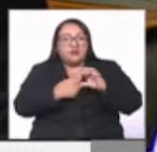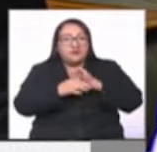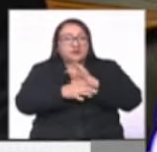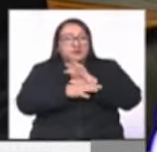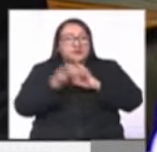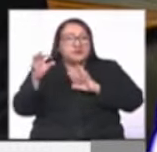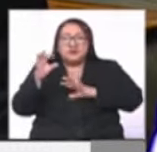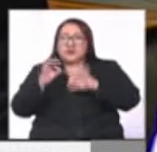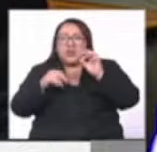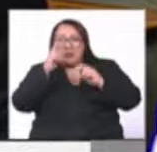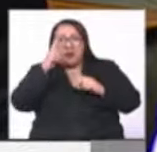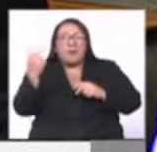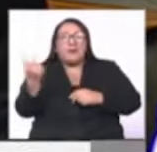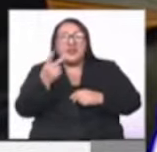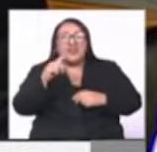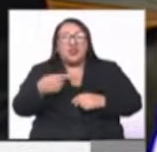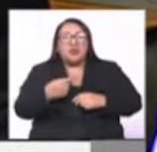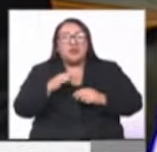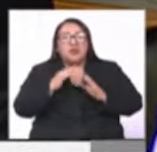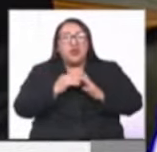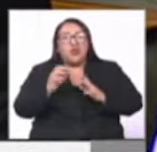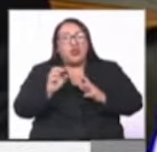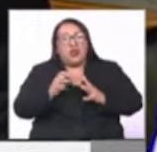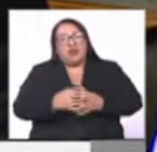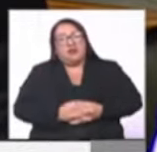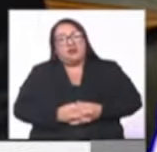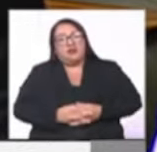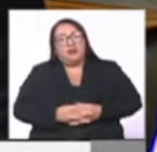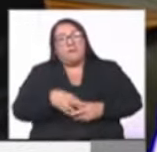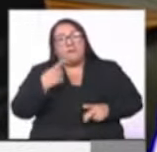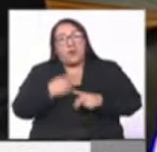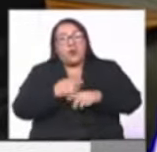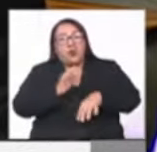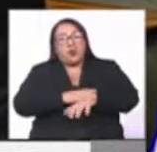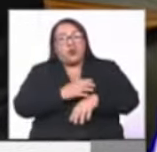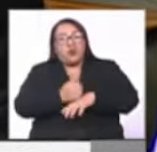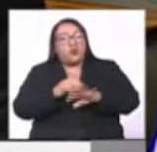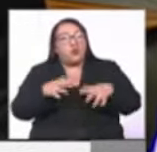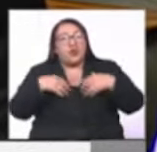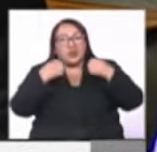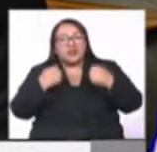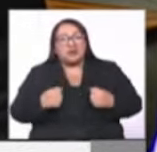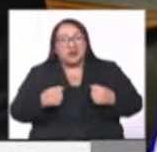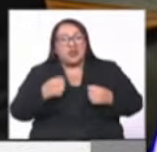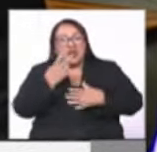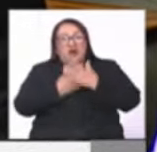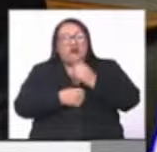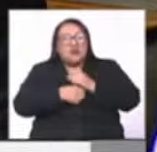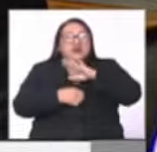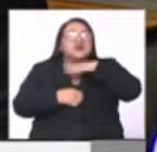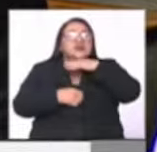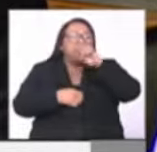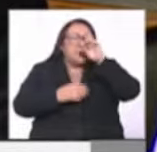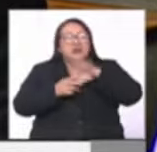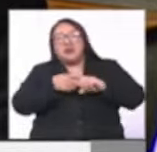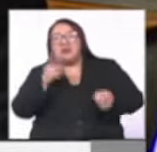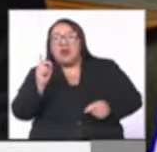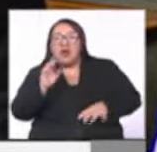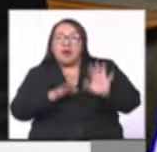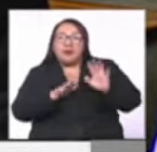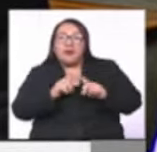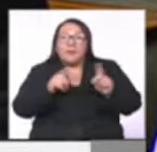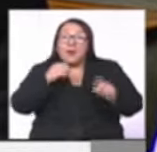del país 22000 millones de dólares como consecuencia de la inestabilidad y de la desconfianza pero mucho más